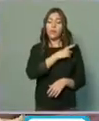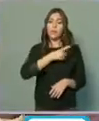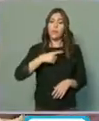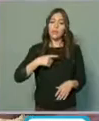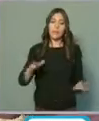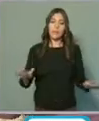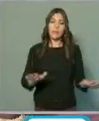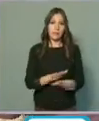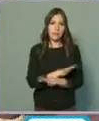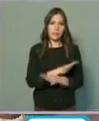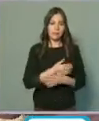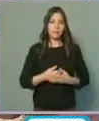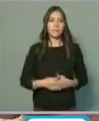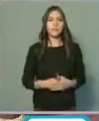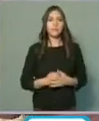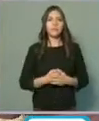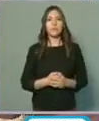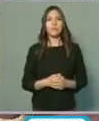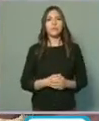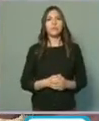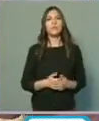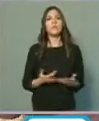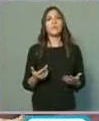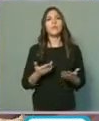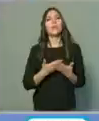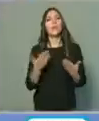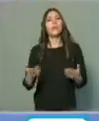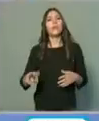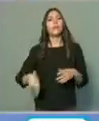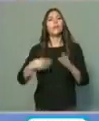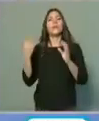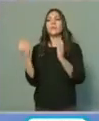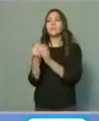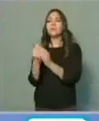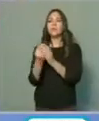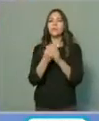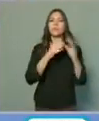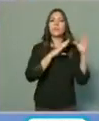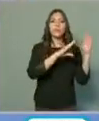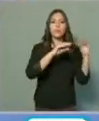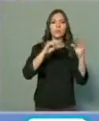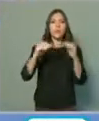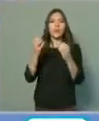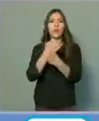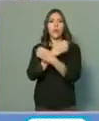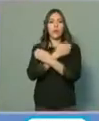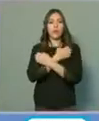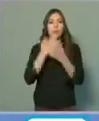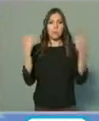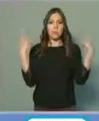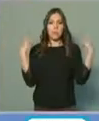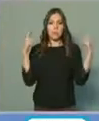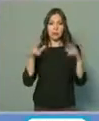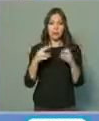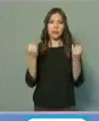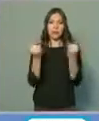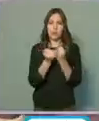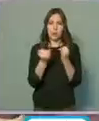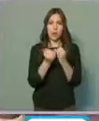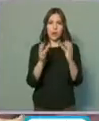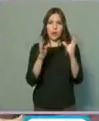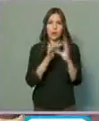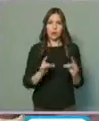actualmente pues la capacitación o la educación para los maestros permite que también tengan